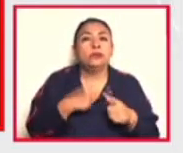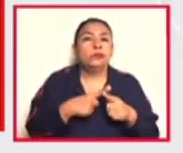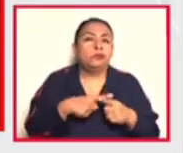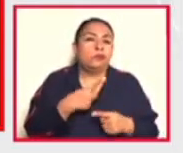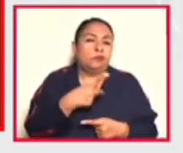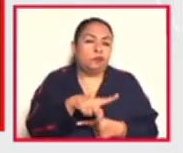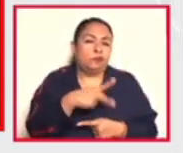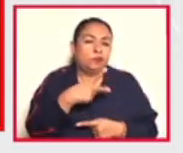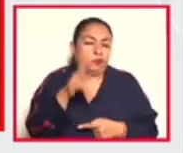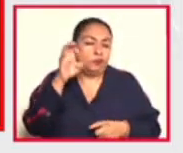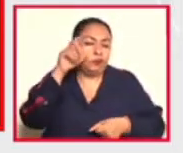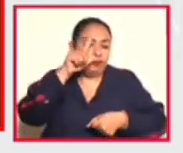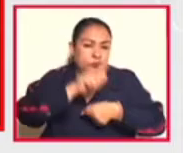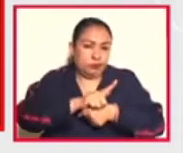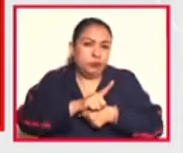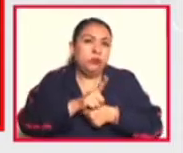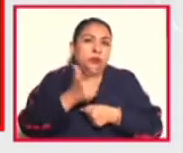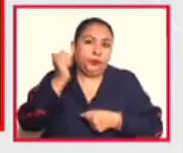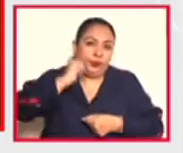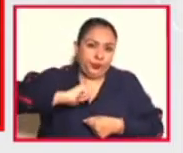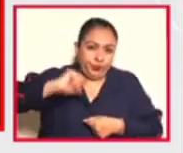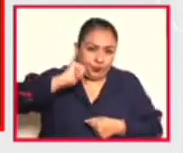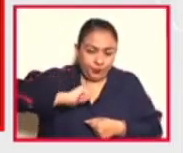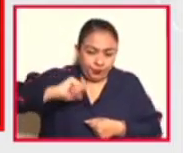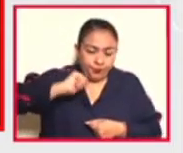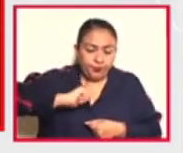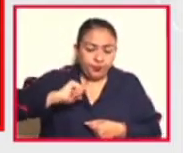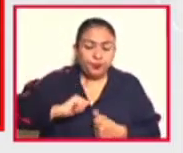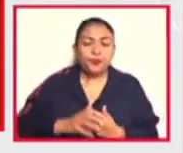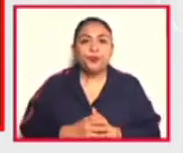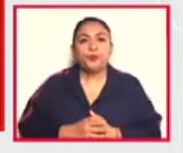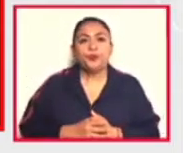con su cultura y con sus antepasados. Y